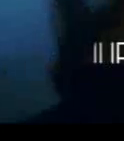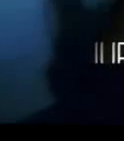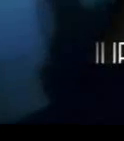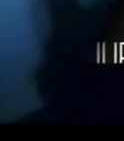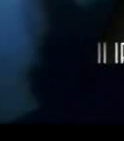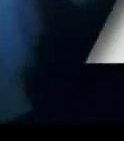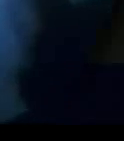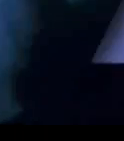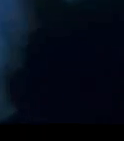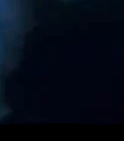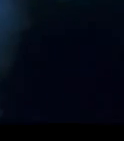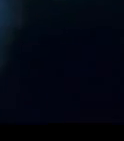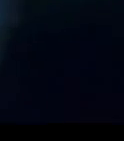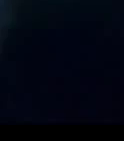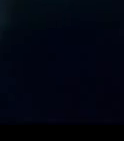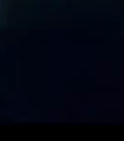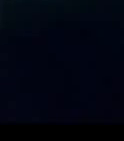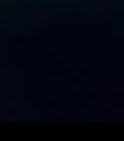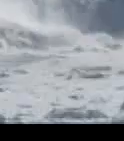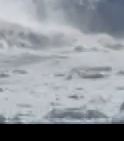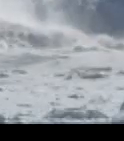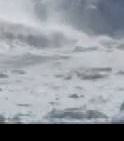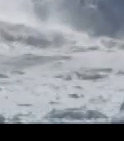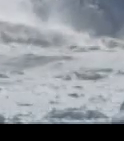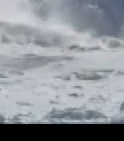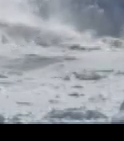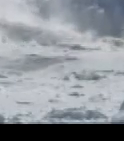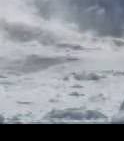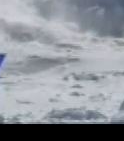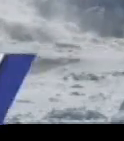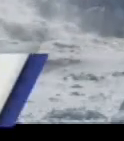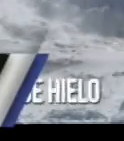¿Te imaginas un mundo de hielo?